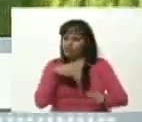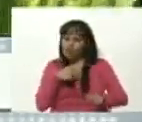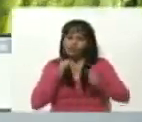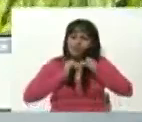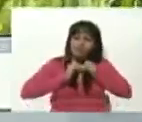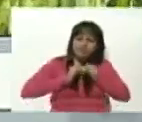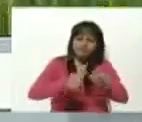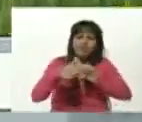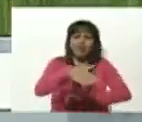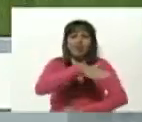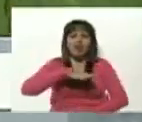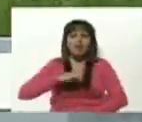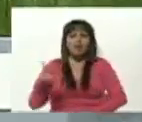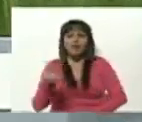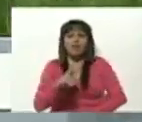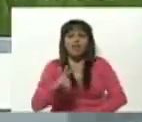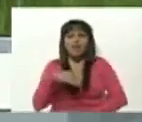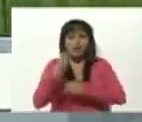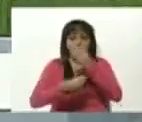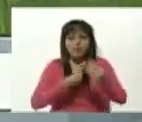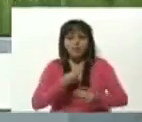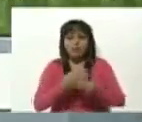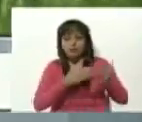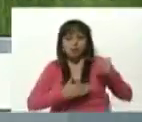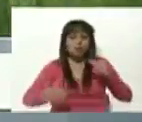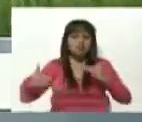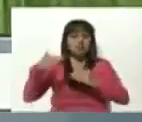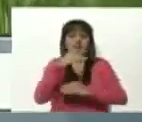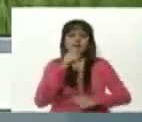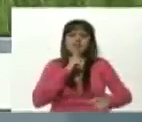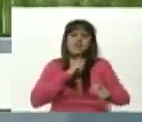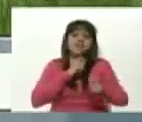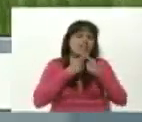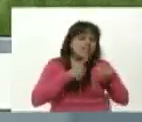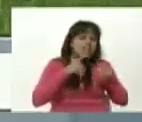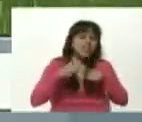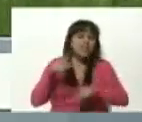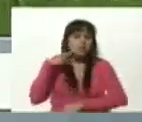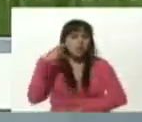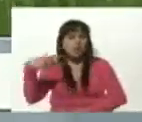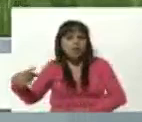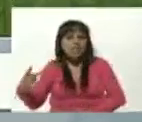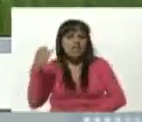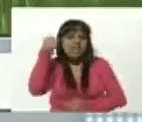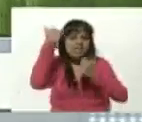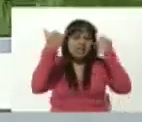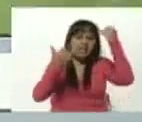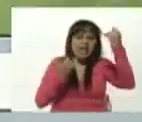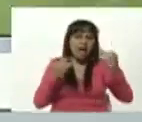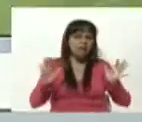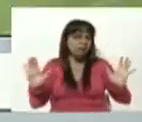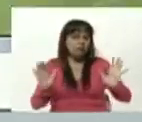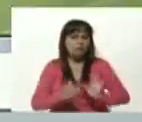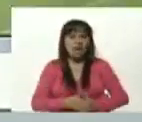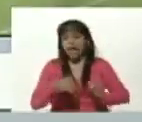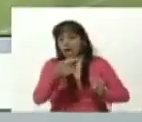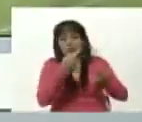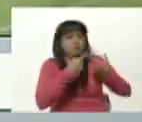campo venezolano que vamos a producir por encima de las diferencias políticas, partidistas, ideológicas. Es otra